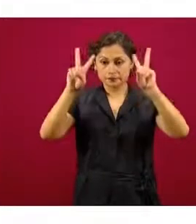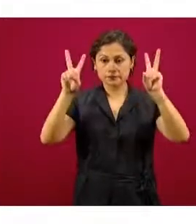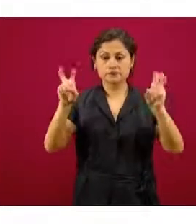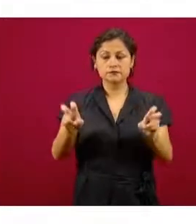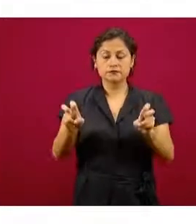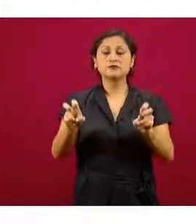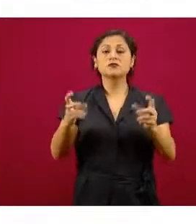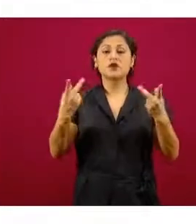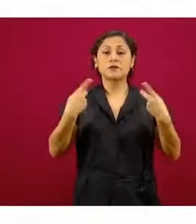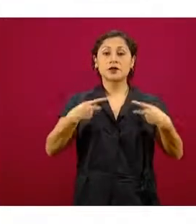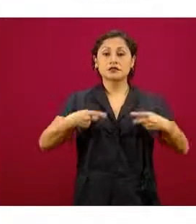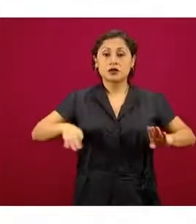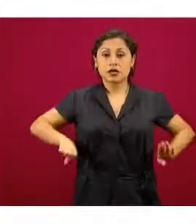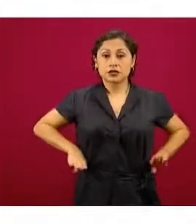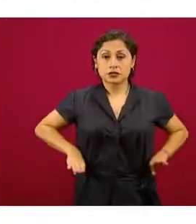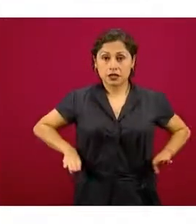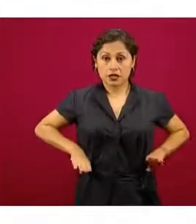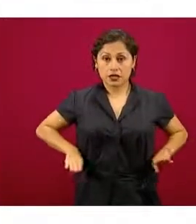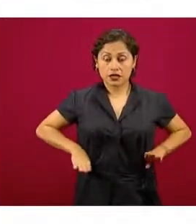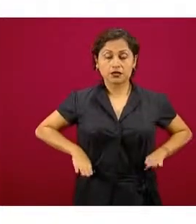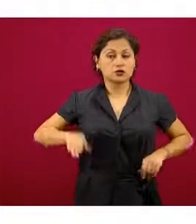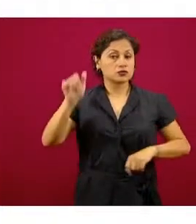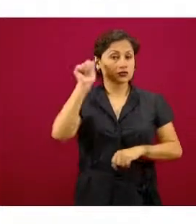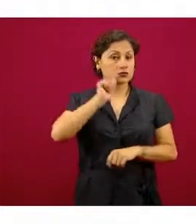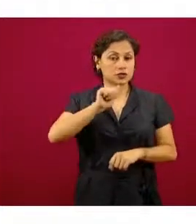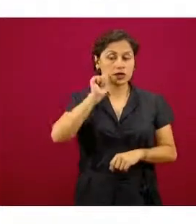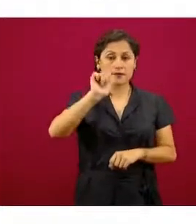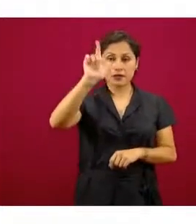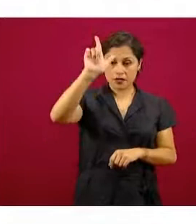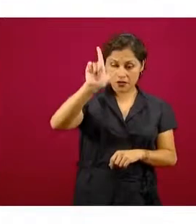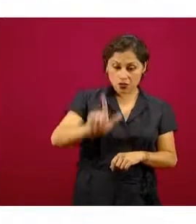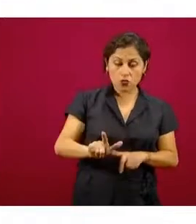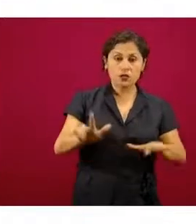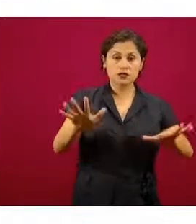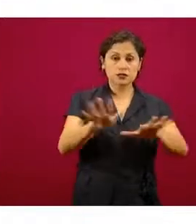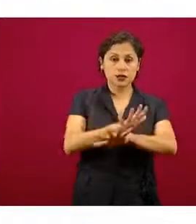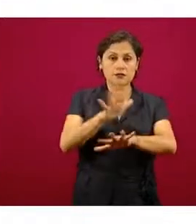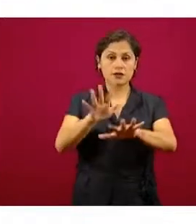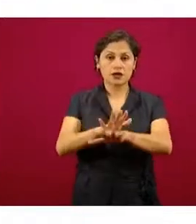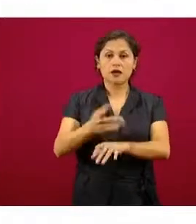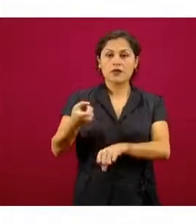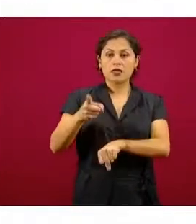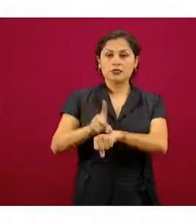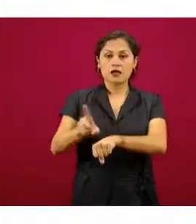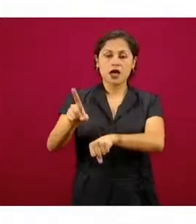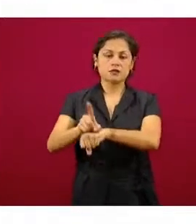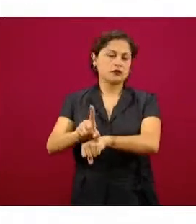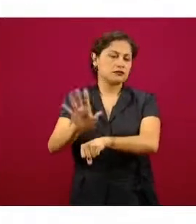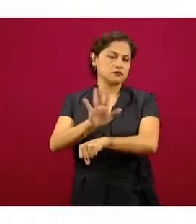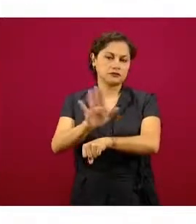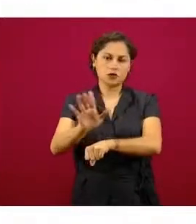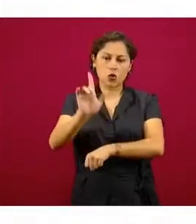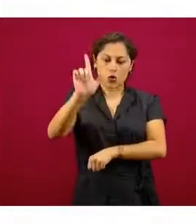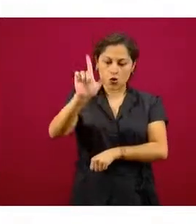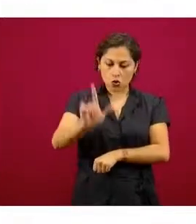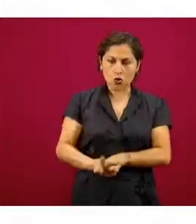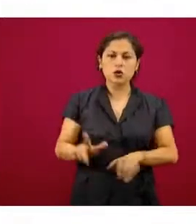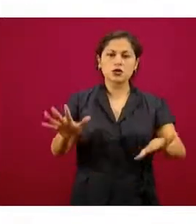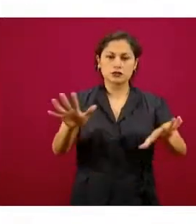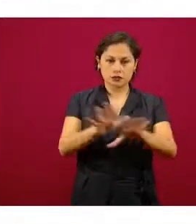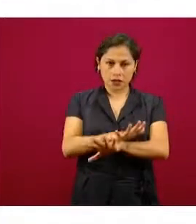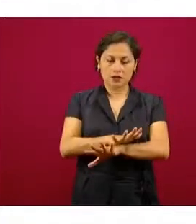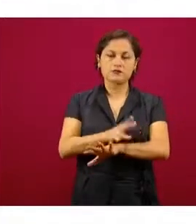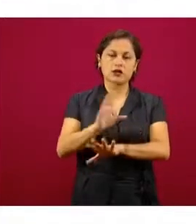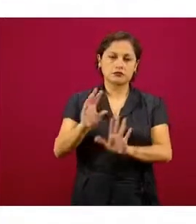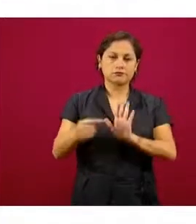grupo de información que se actualizan todos los días lunes, dado que no tienen cambios muy observables de